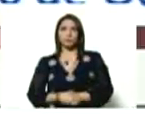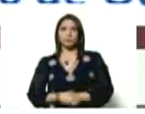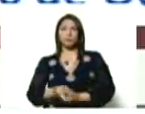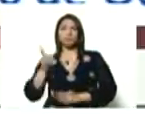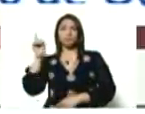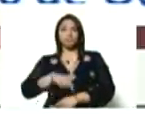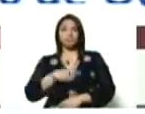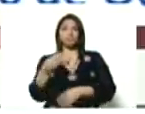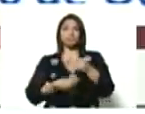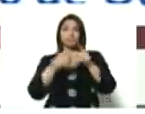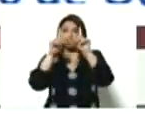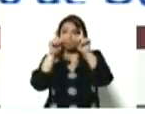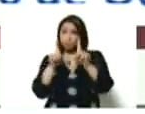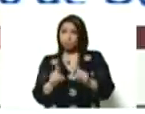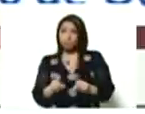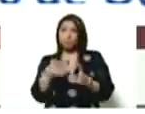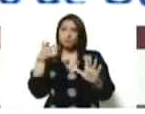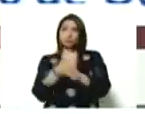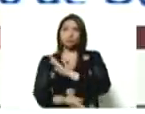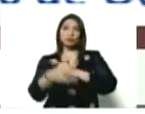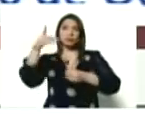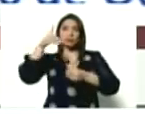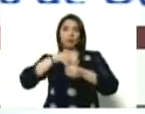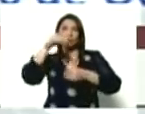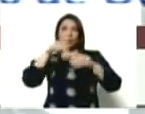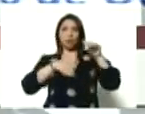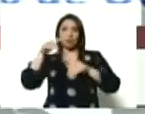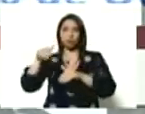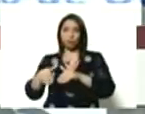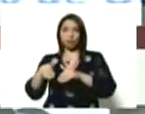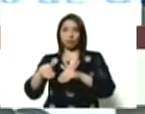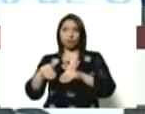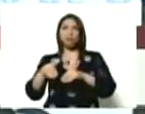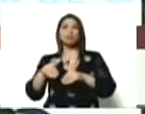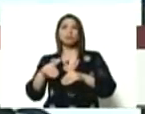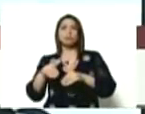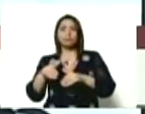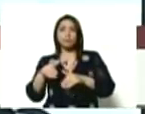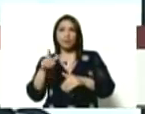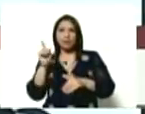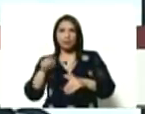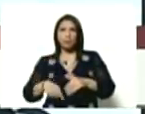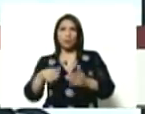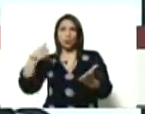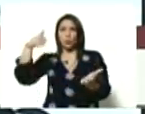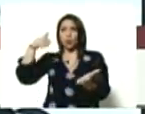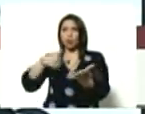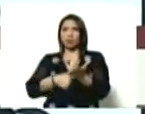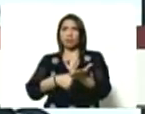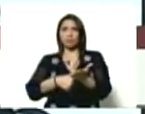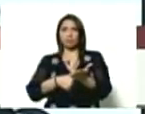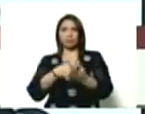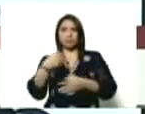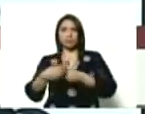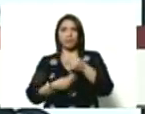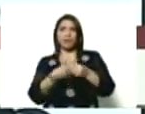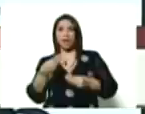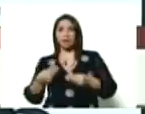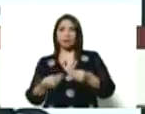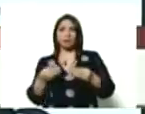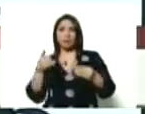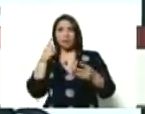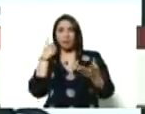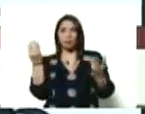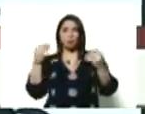También se hace una auditoría de los datos electorales. La auditoría de la base de datos de huellas electorales se realiza conjuntamente con